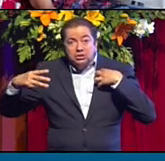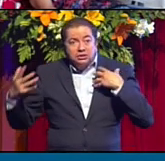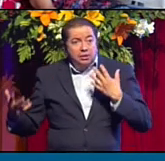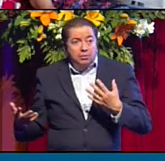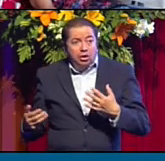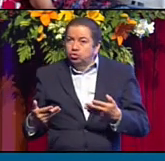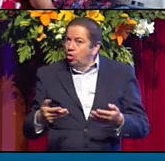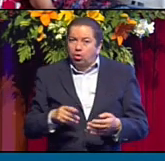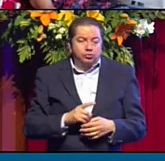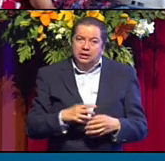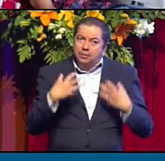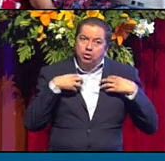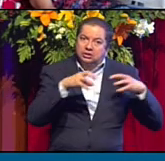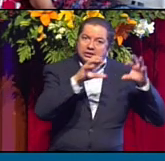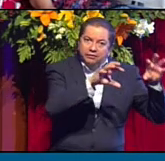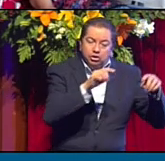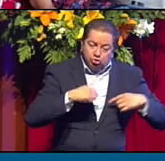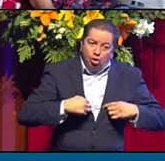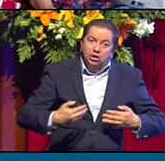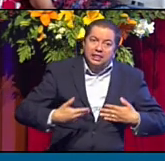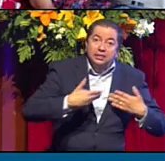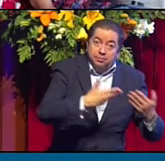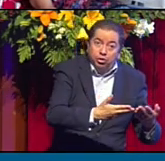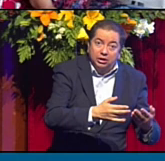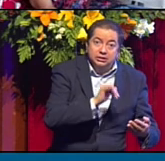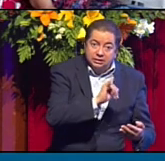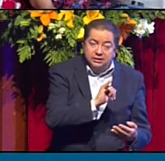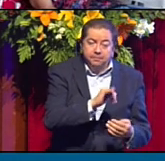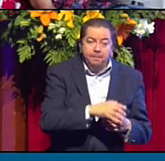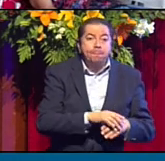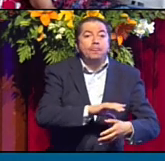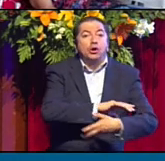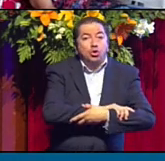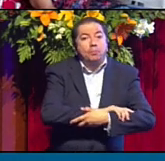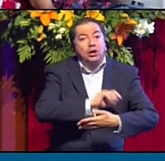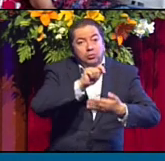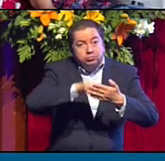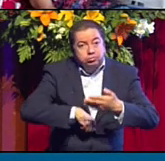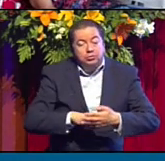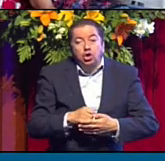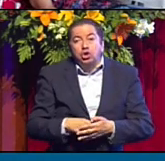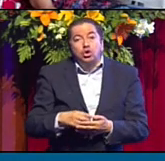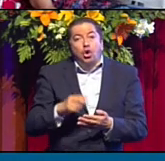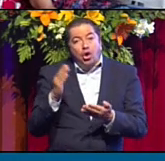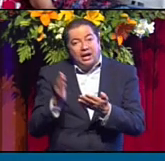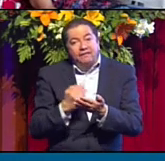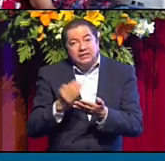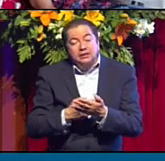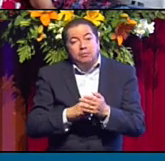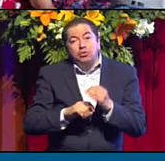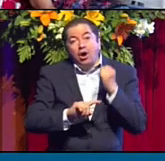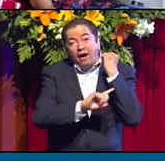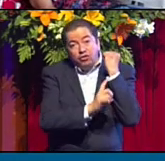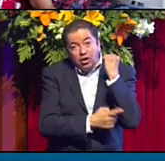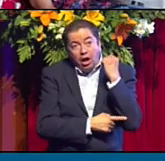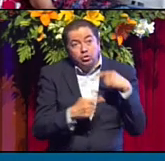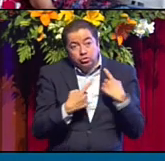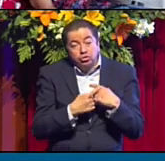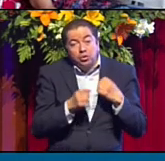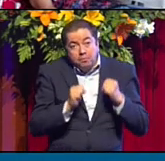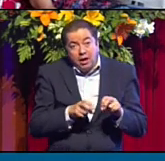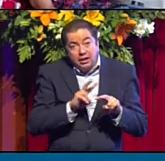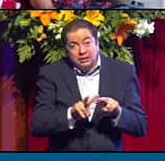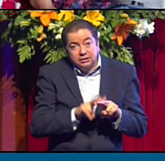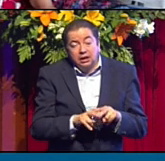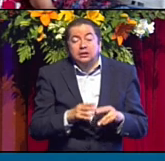cuando la tiene el Ministerio. Pero le dije, sí, estoy disponible. Mándenos el convenio, lo revisamos con nuestros abogados y si efectivamente lo podemos hacer, lo